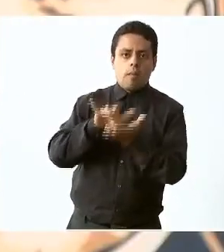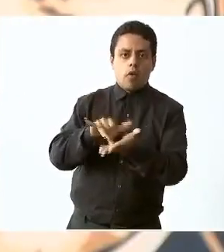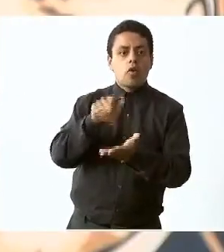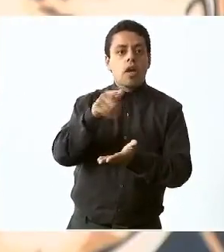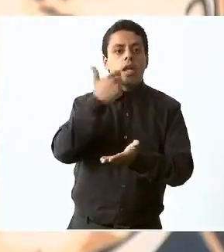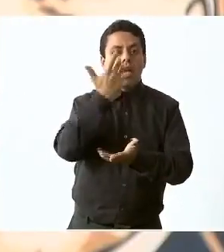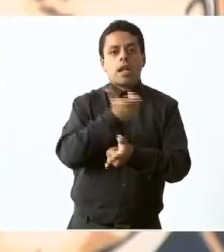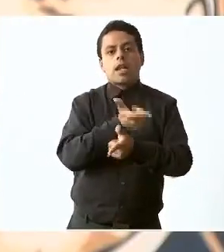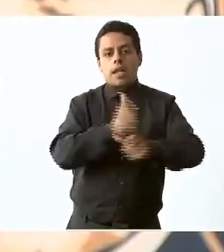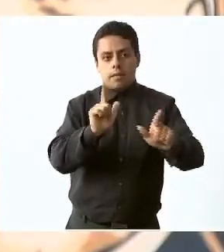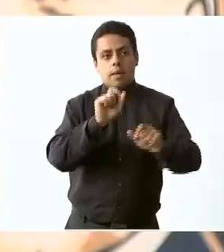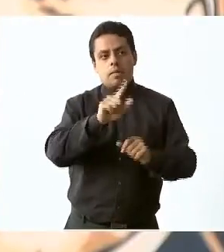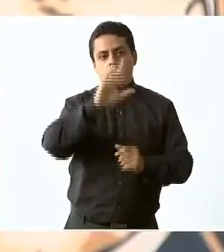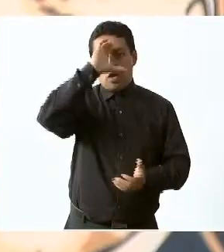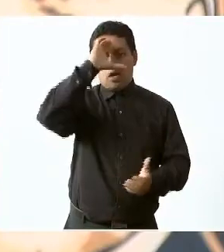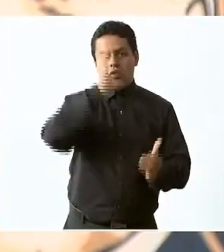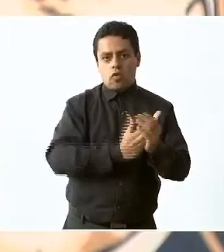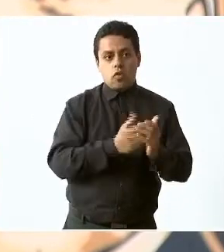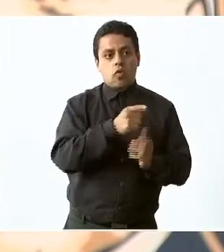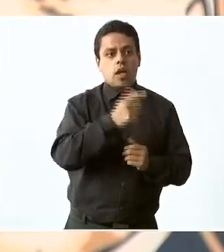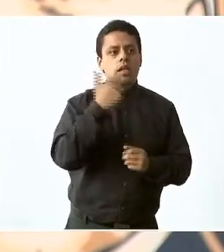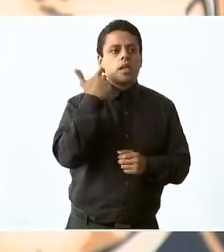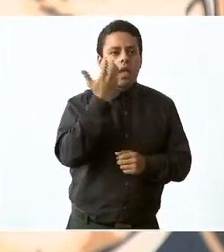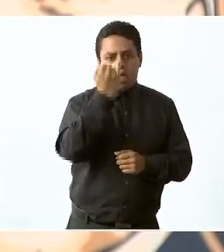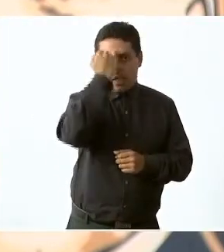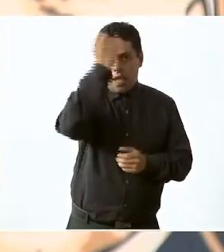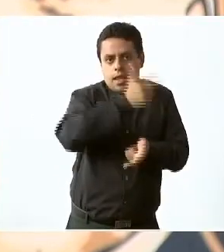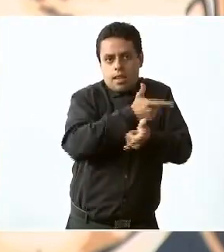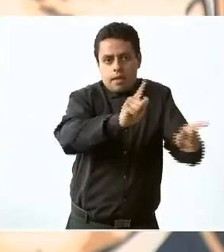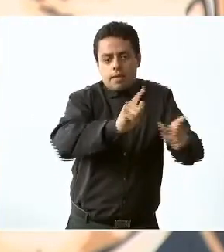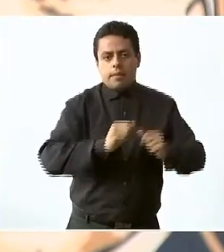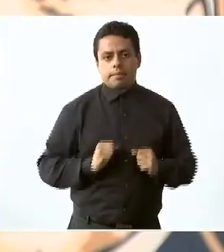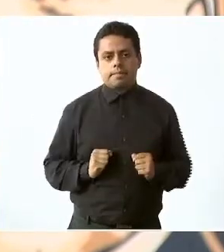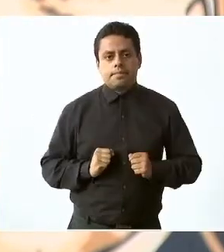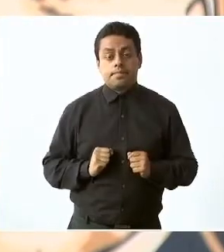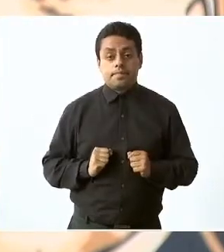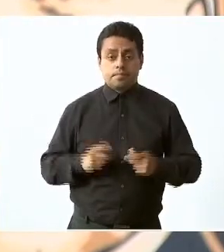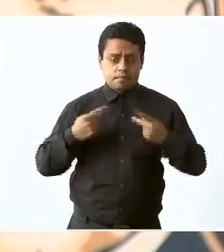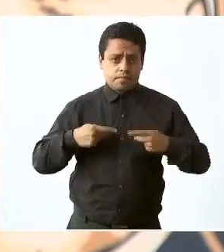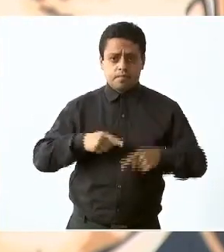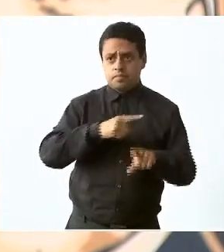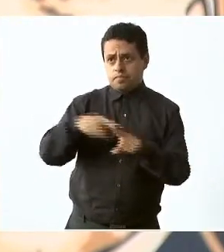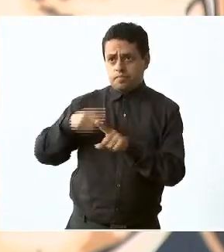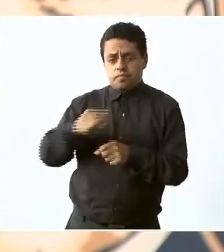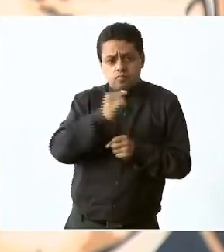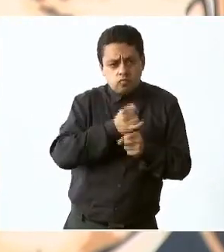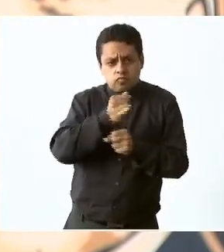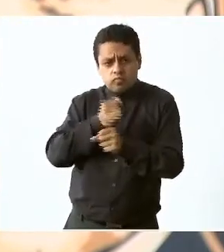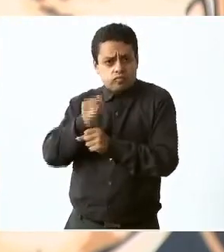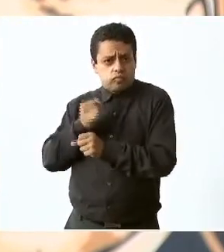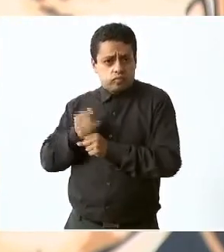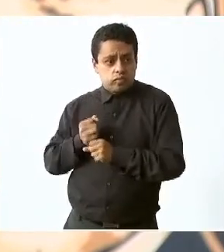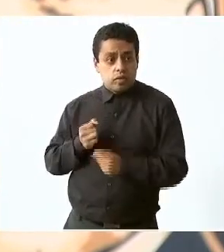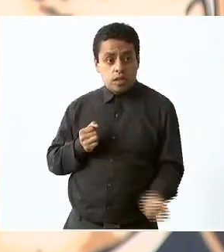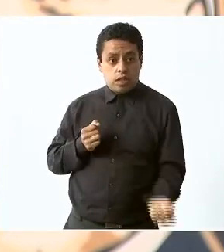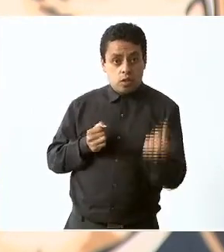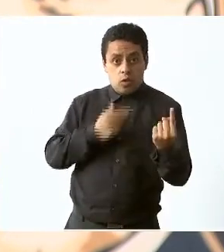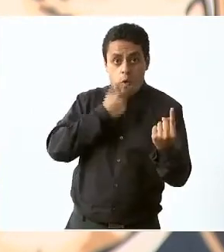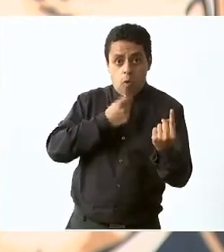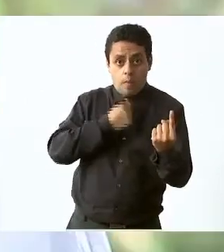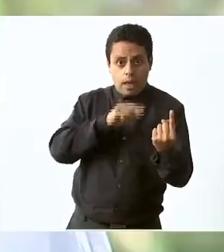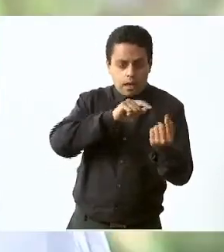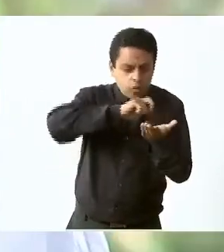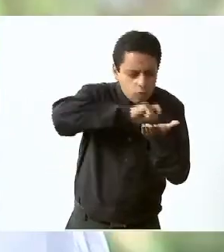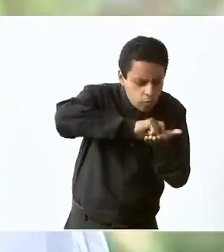un católico con ideas liberales. Como apuntan varios especialistas, él encontró en la